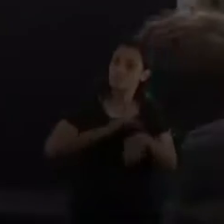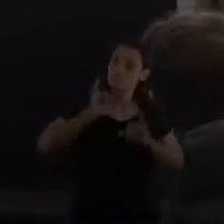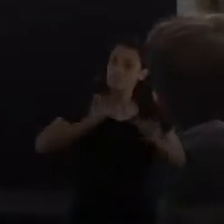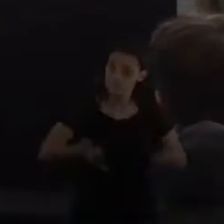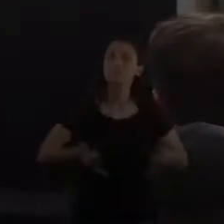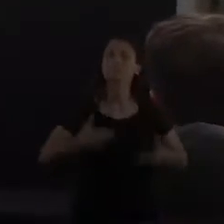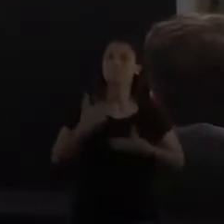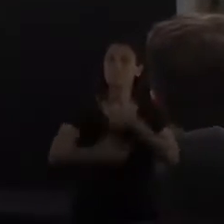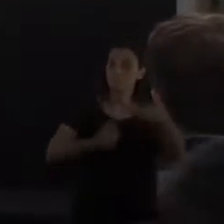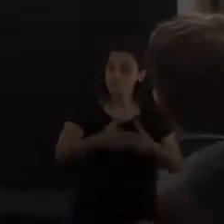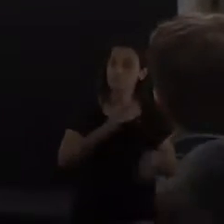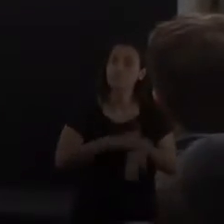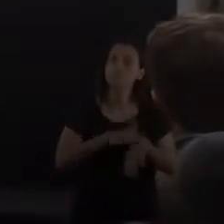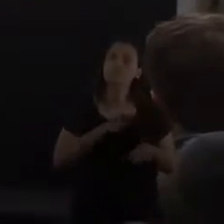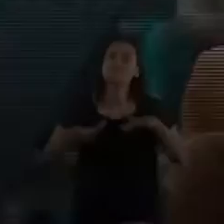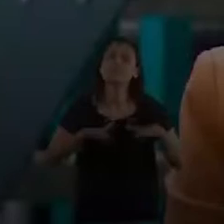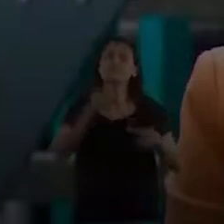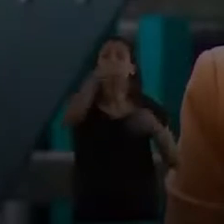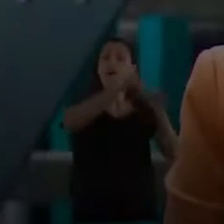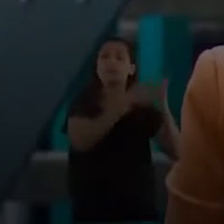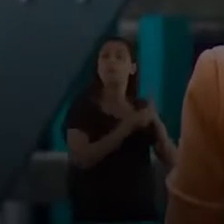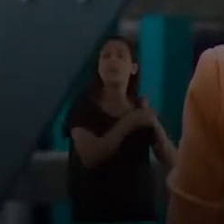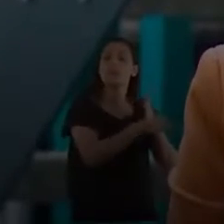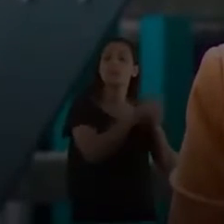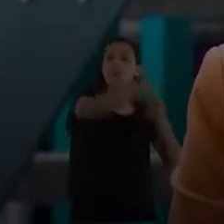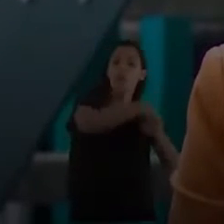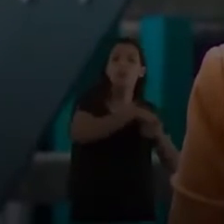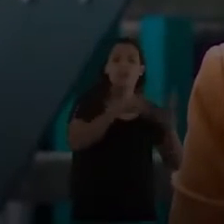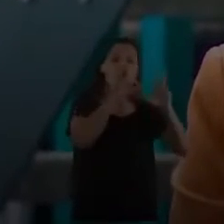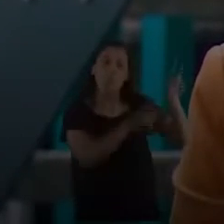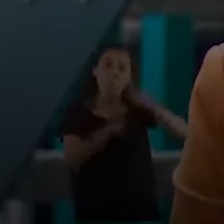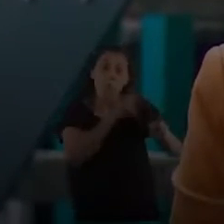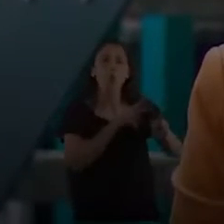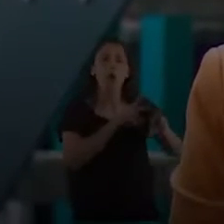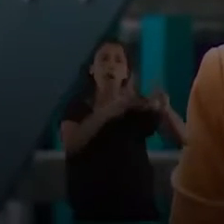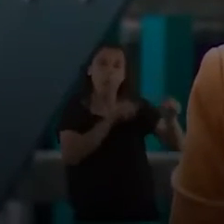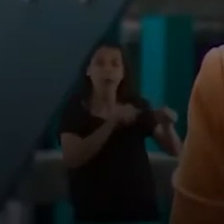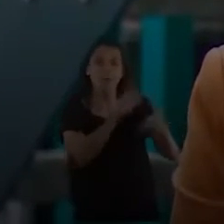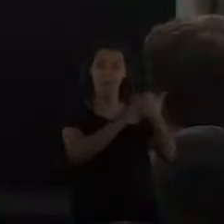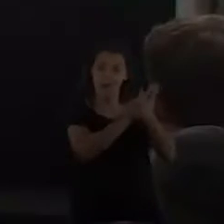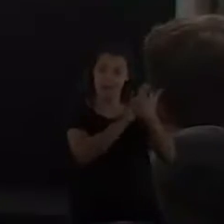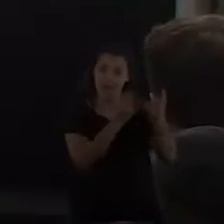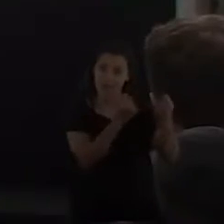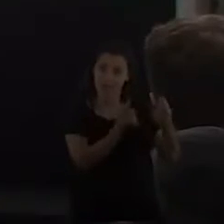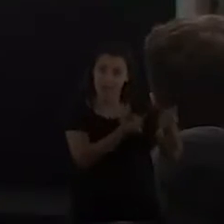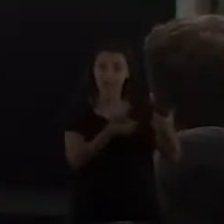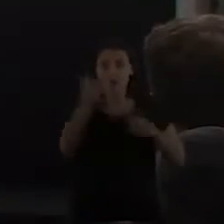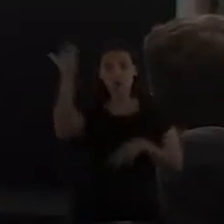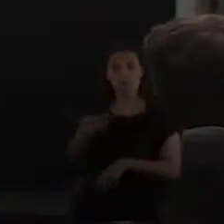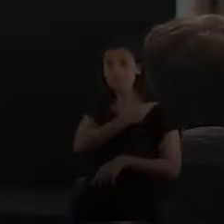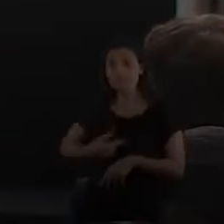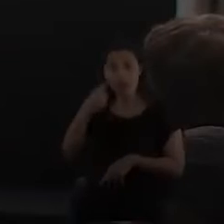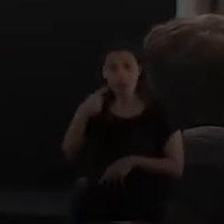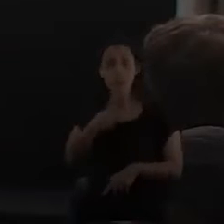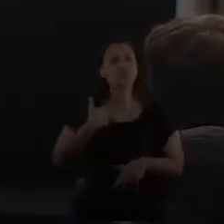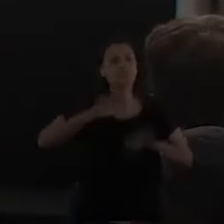llevar adelante un ministerio estratégico que pueda hacer grandes cosas, porque usted ha dado el marco y la